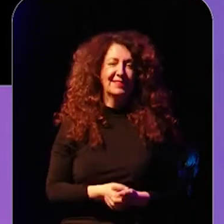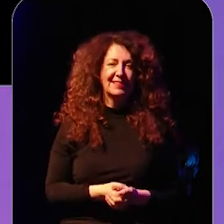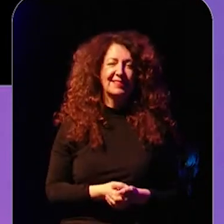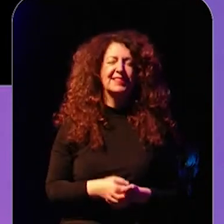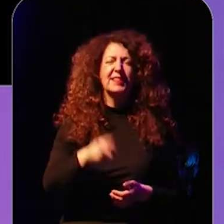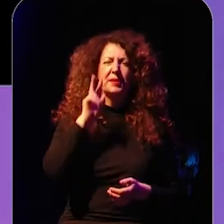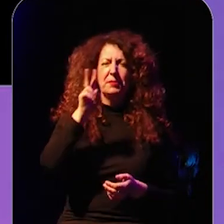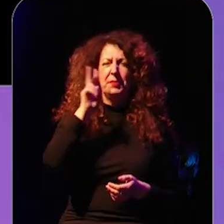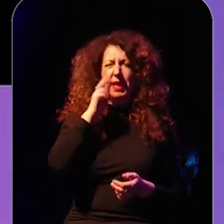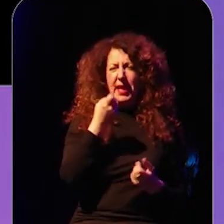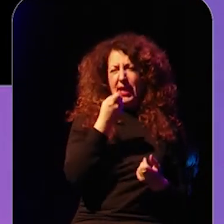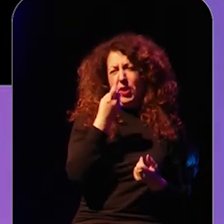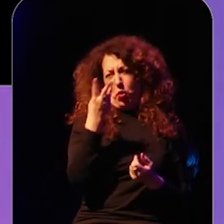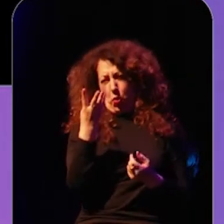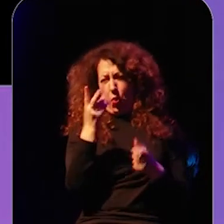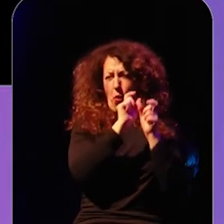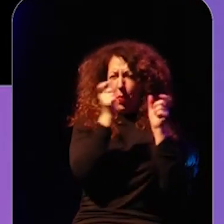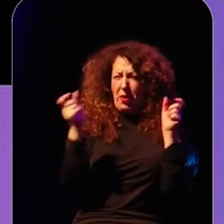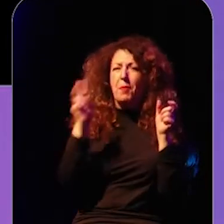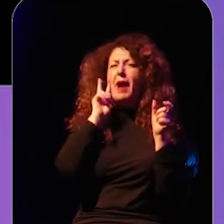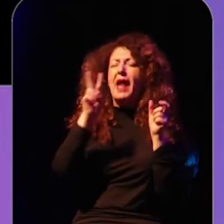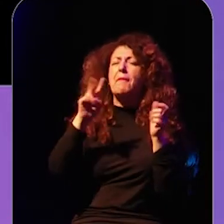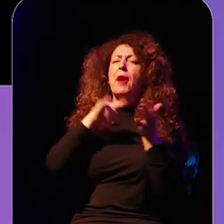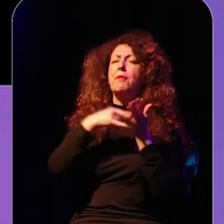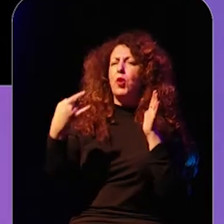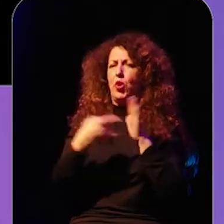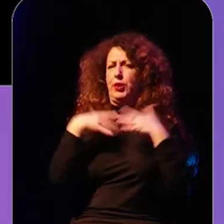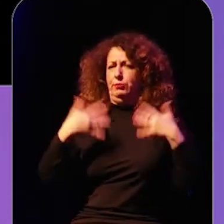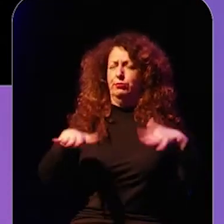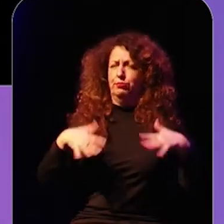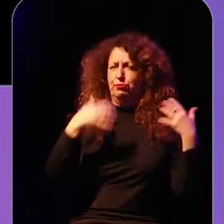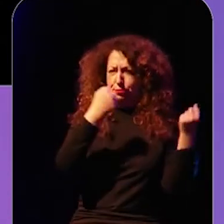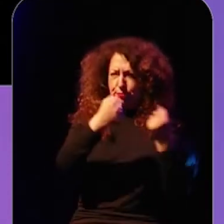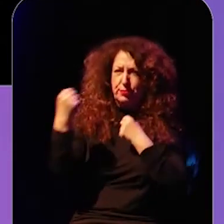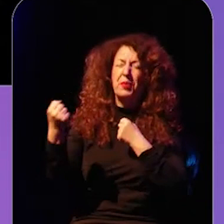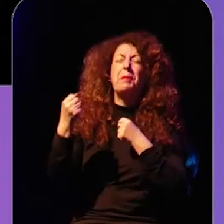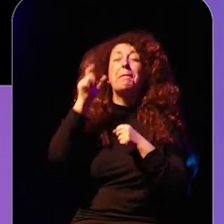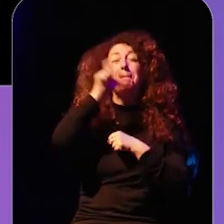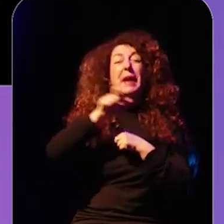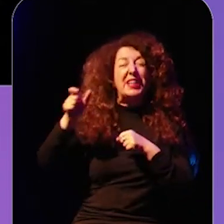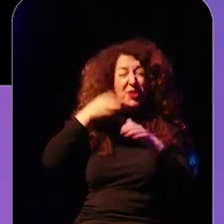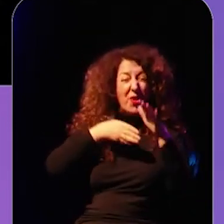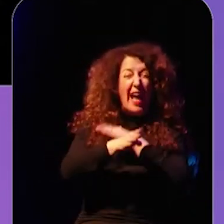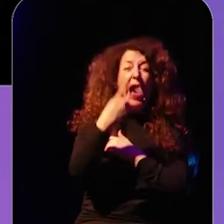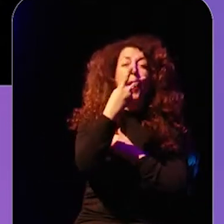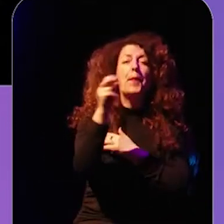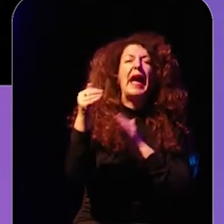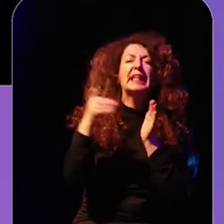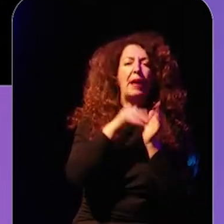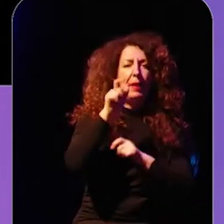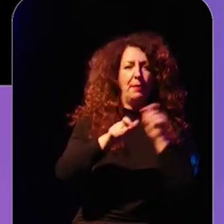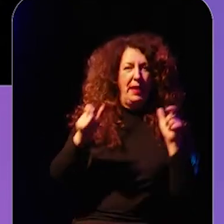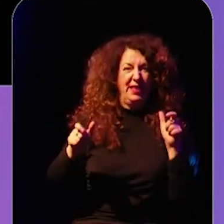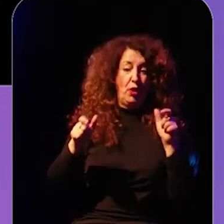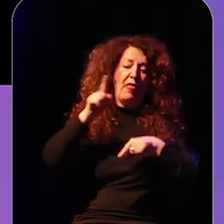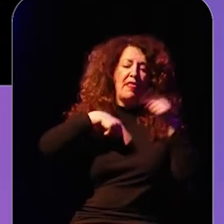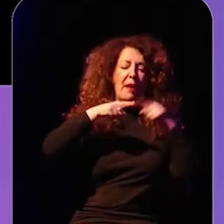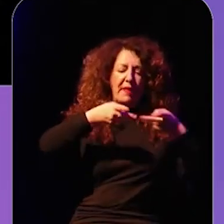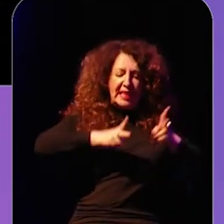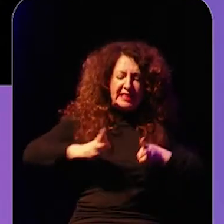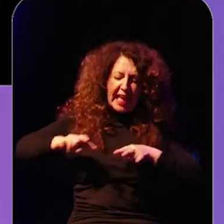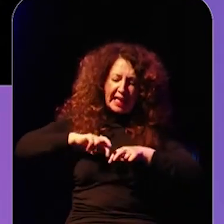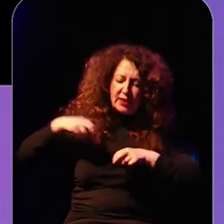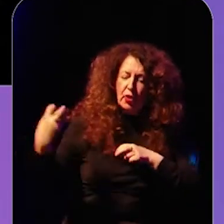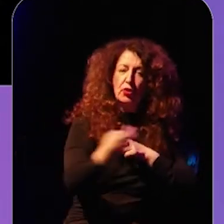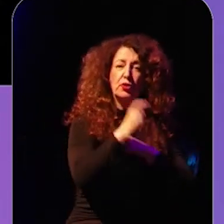Números muy grandes para que veáis la magnitud de este proyecto. Caben unas 20.000 personas, dependiendo un poco de la configuración de los asientos. 15.000 metros cuadrados